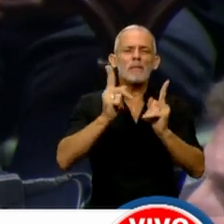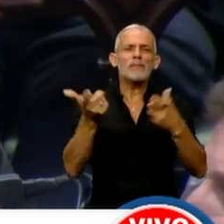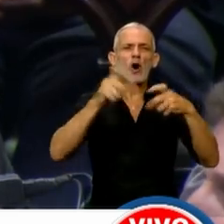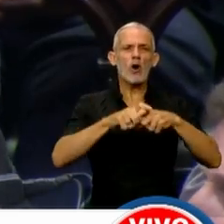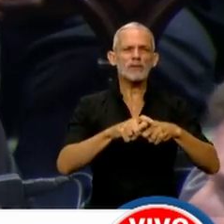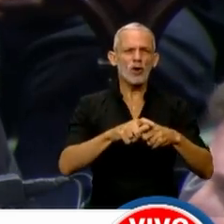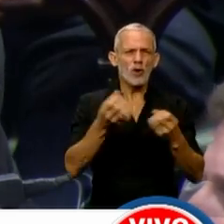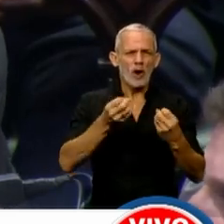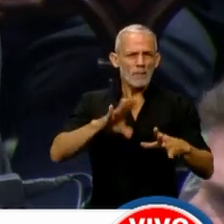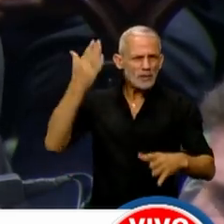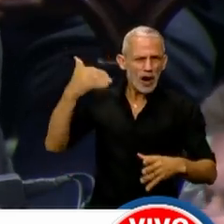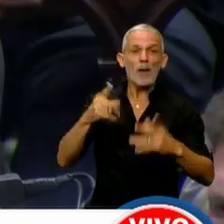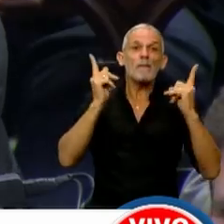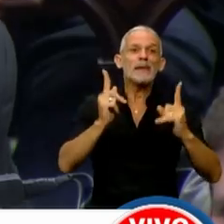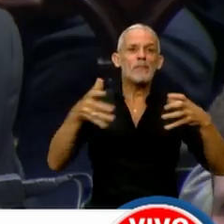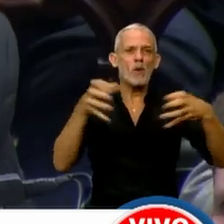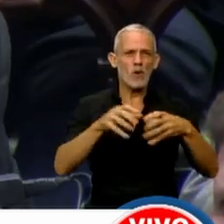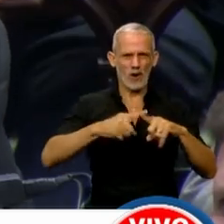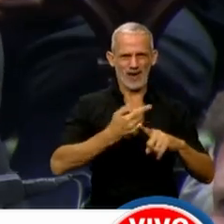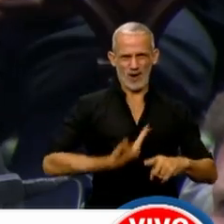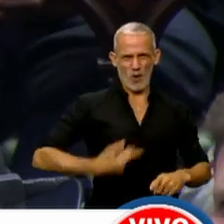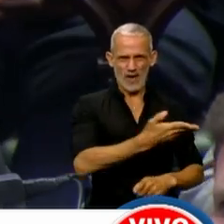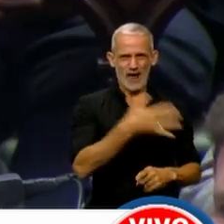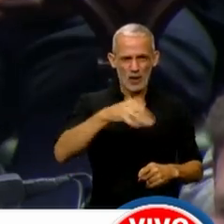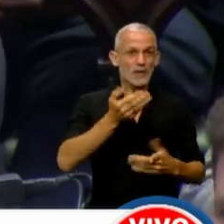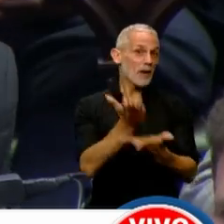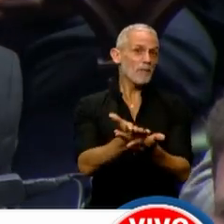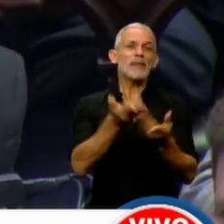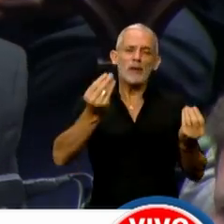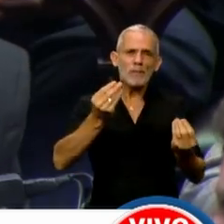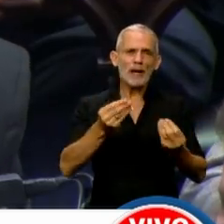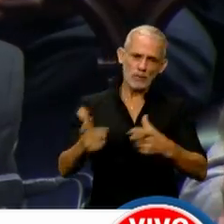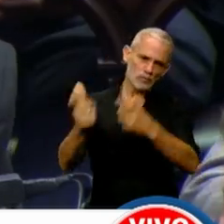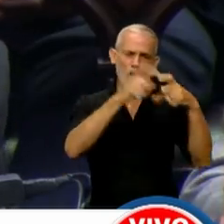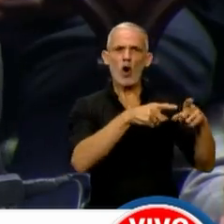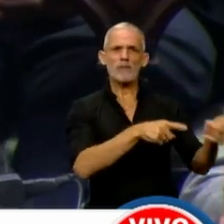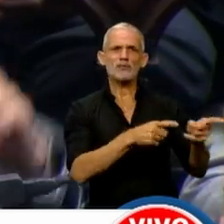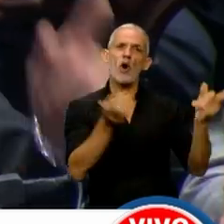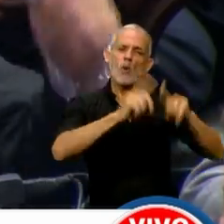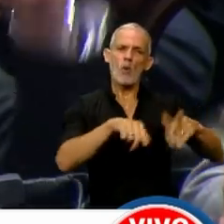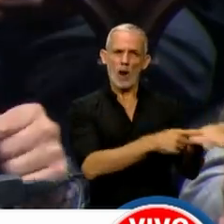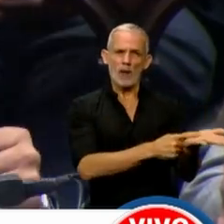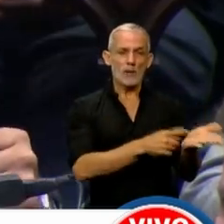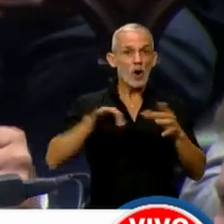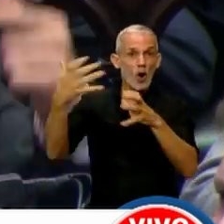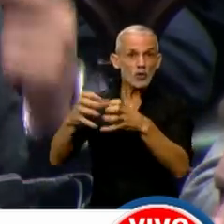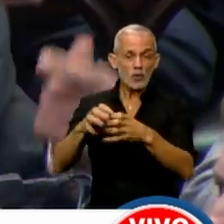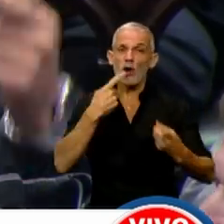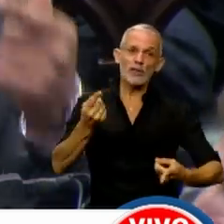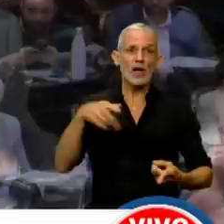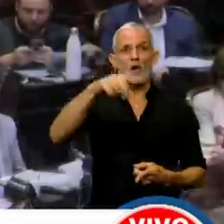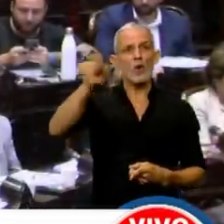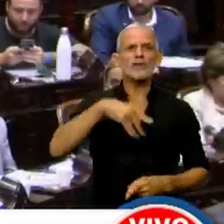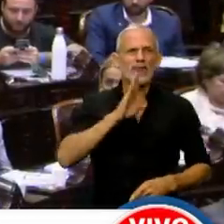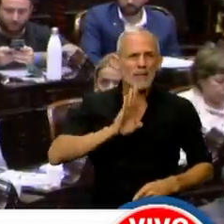comisión en todo caso el propio bloque del oficialismo para reconsiderar la situación y encima nos están diciendo que